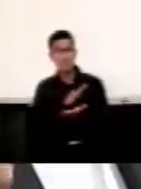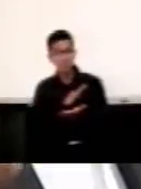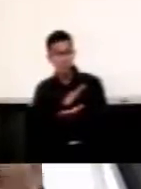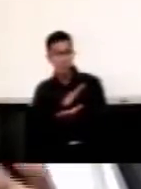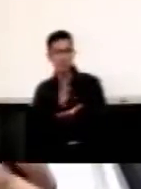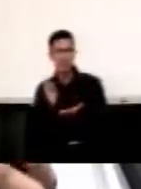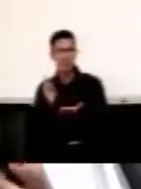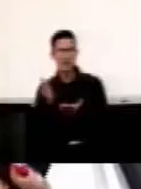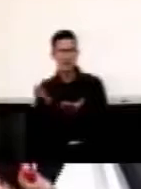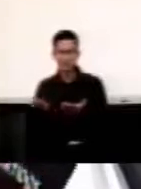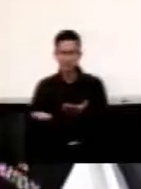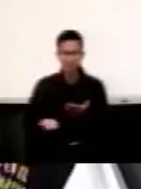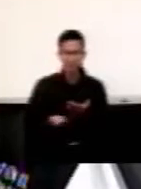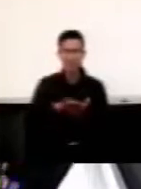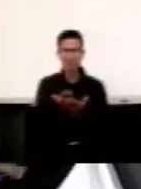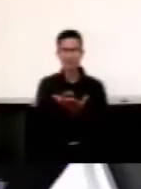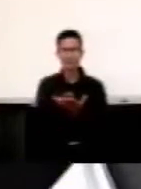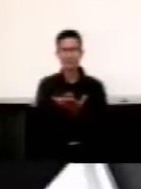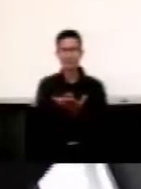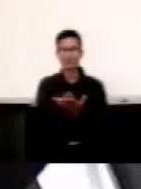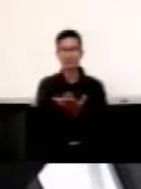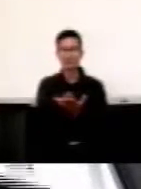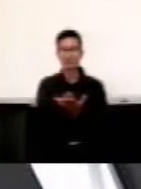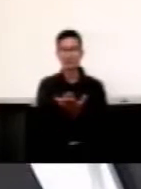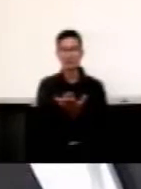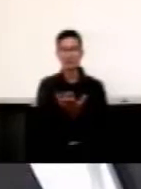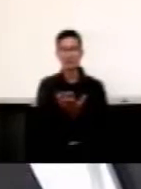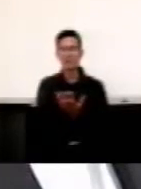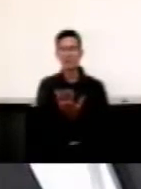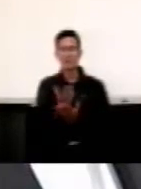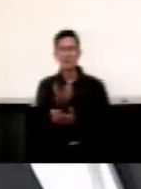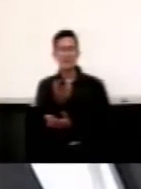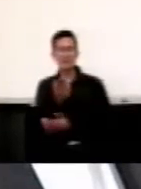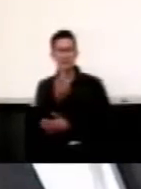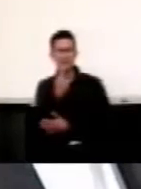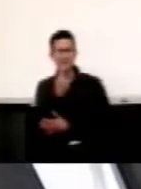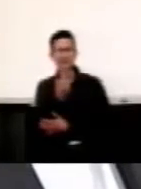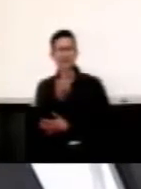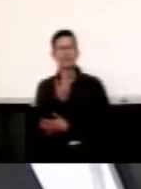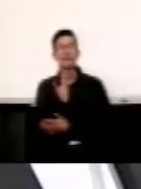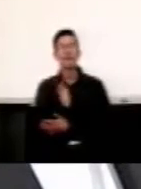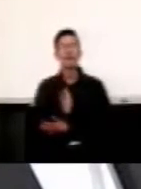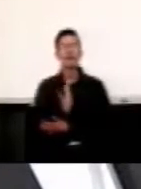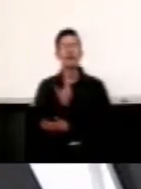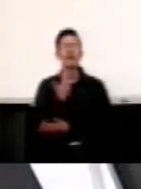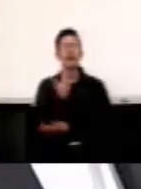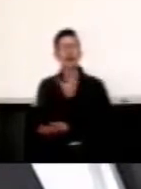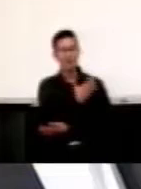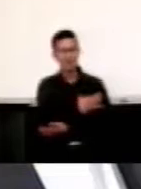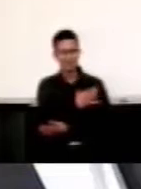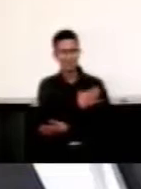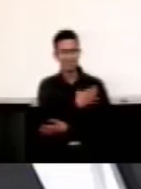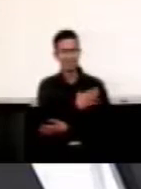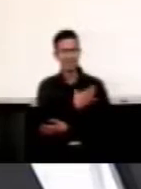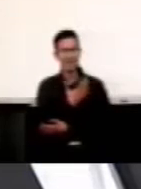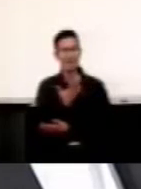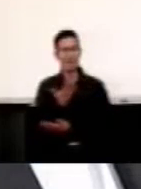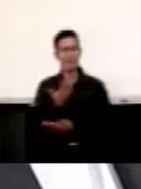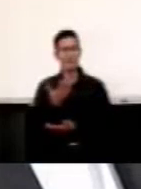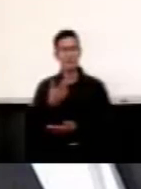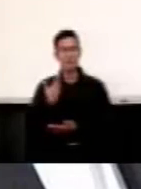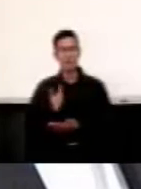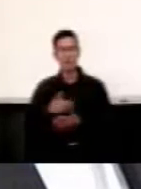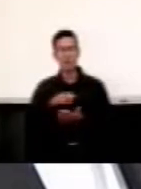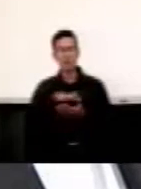luz en los términos en los que está publicado. Les repito que yo me siento muy contenta porque después de haberlo leído con todo